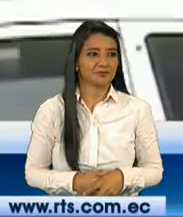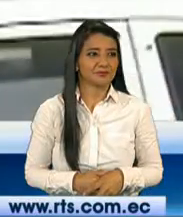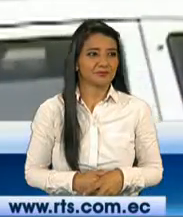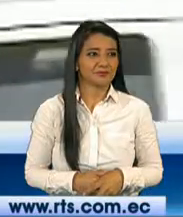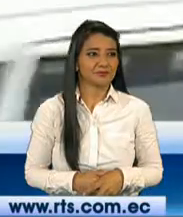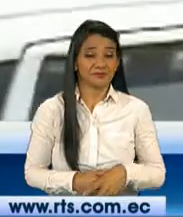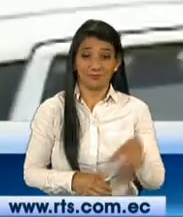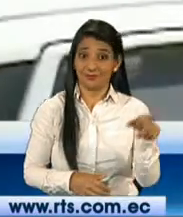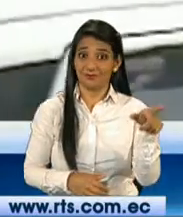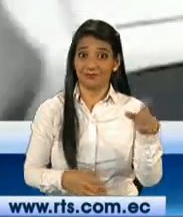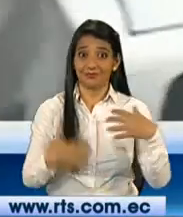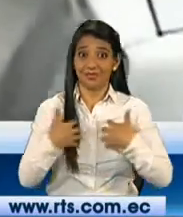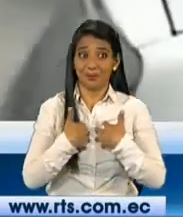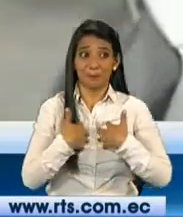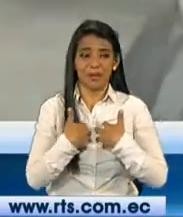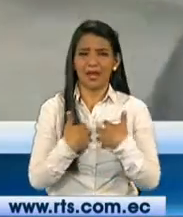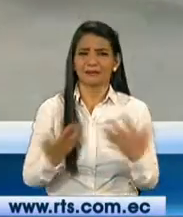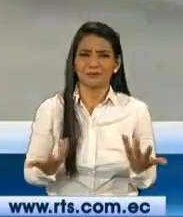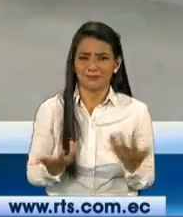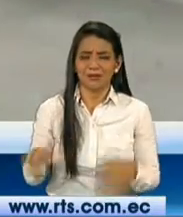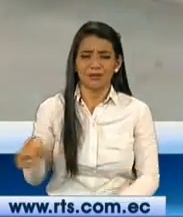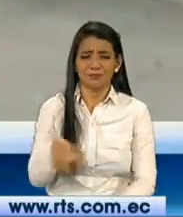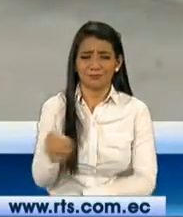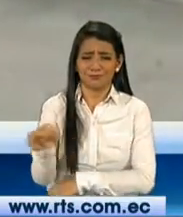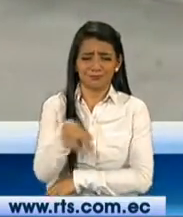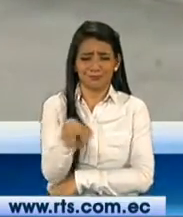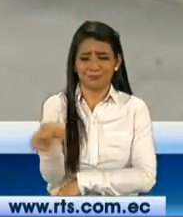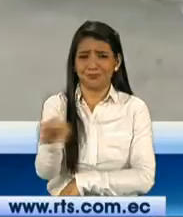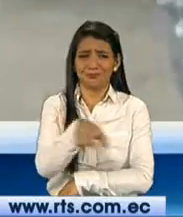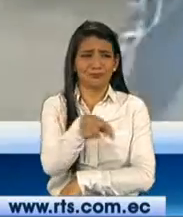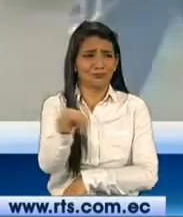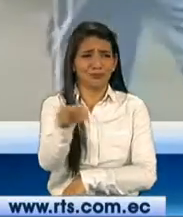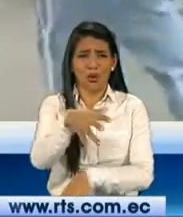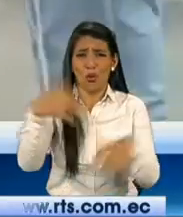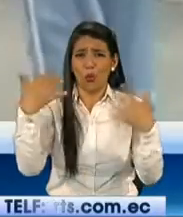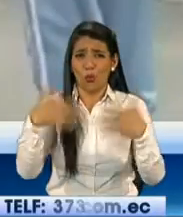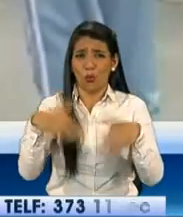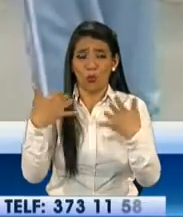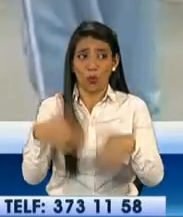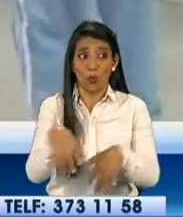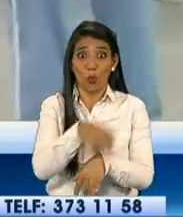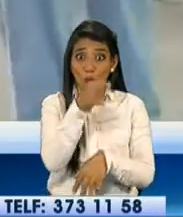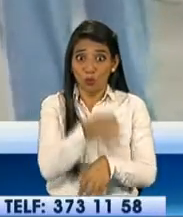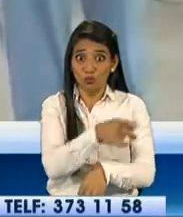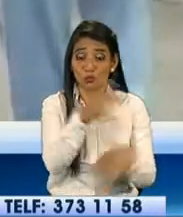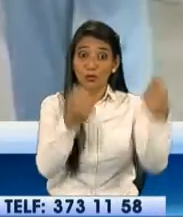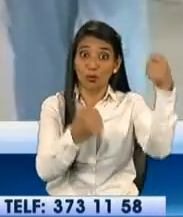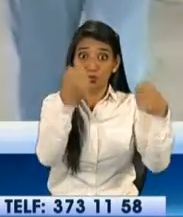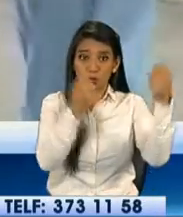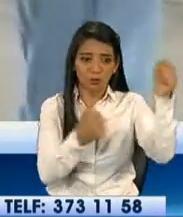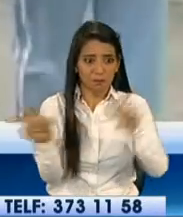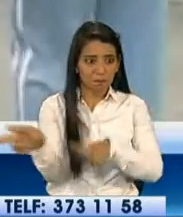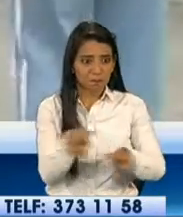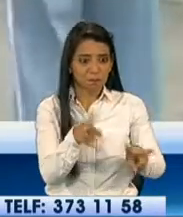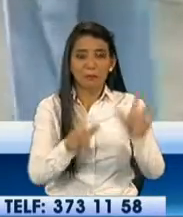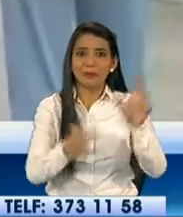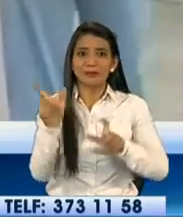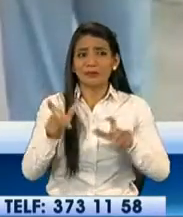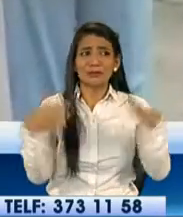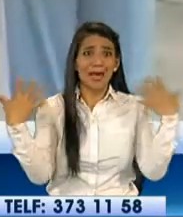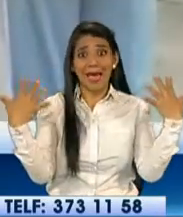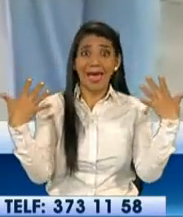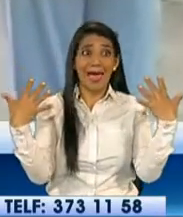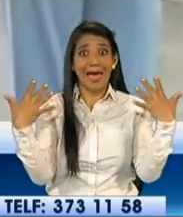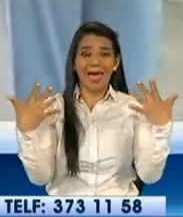El animal que vemos en pantalla se trata de una culebra, que la habrían divisado en uno de los automotores del lugar. La desesperación y el susto